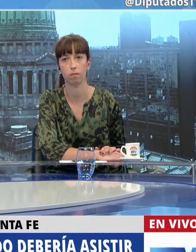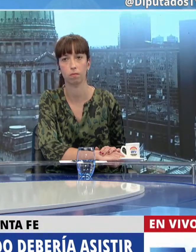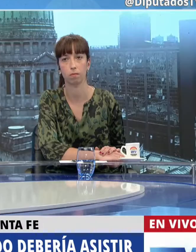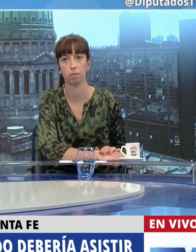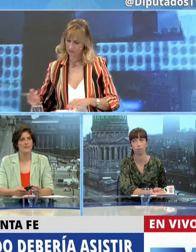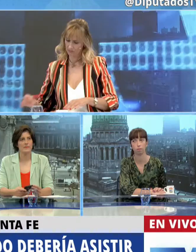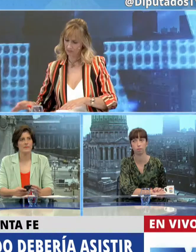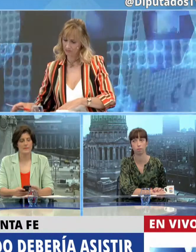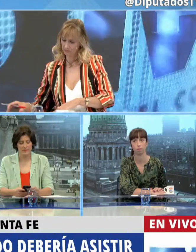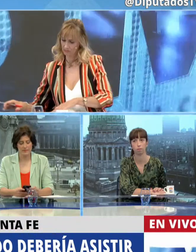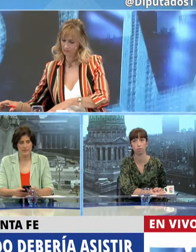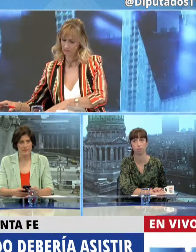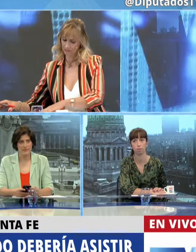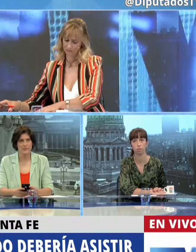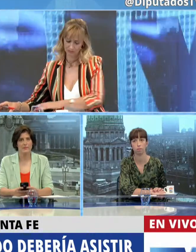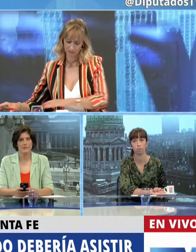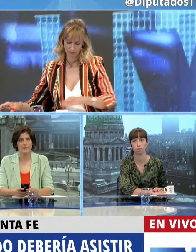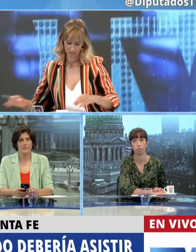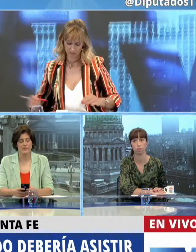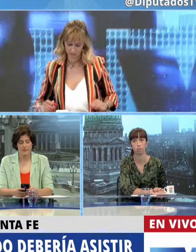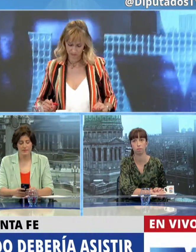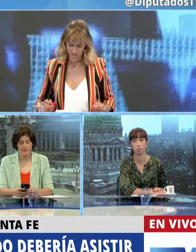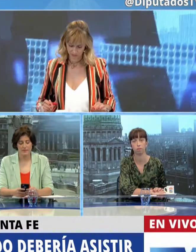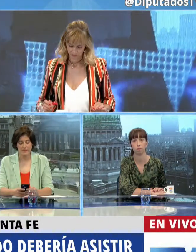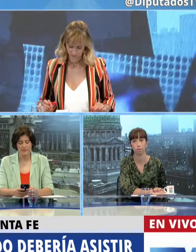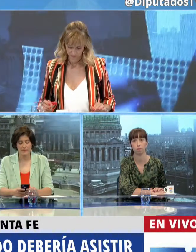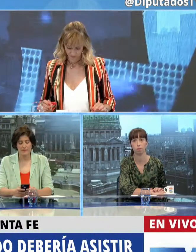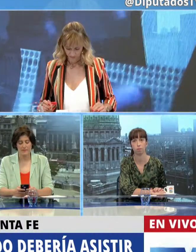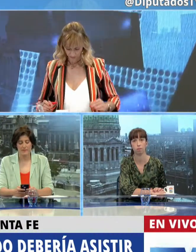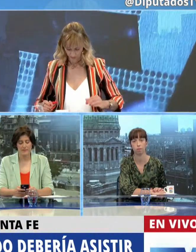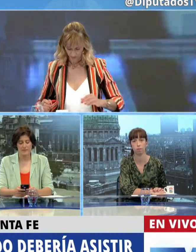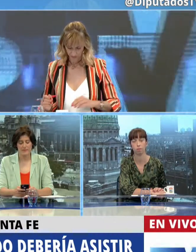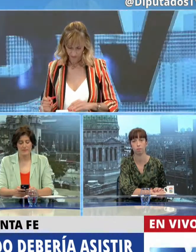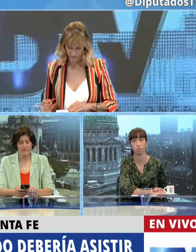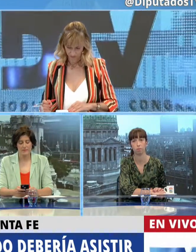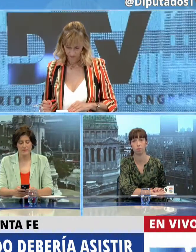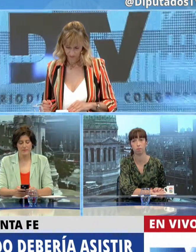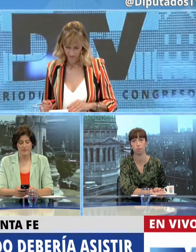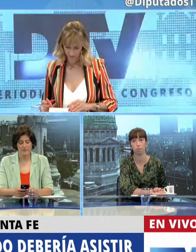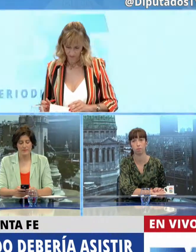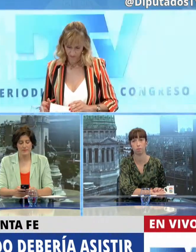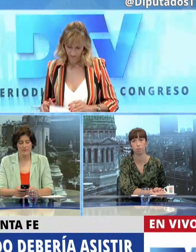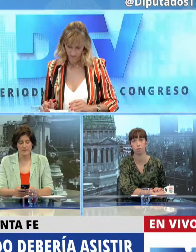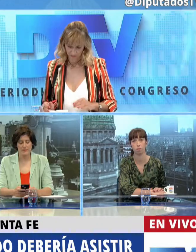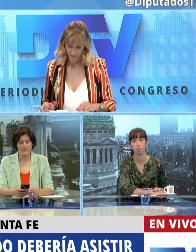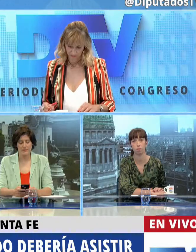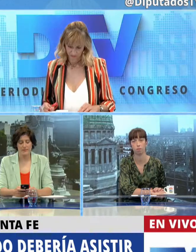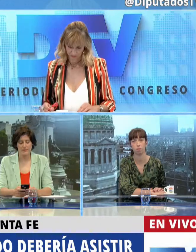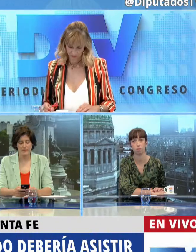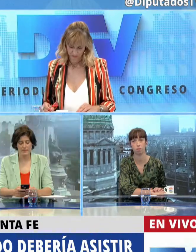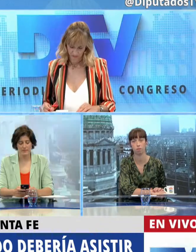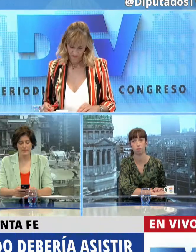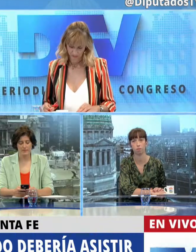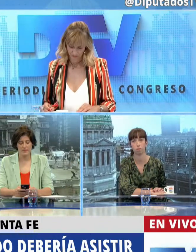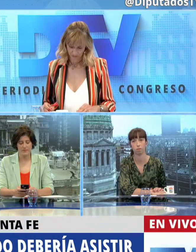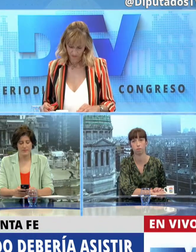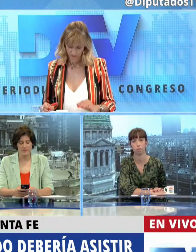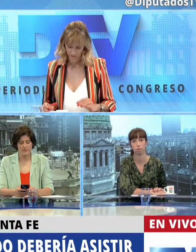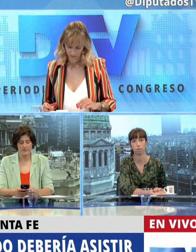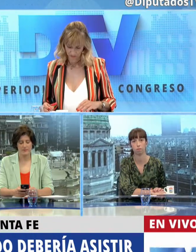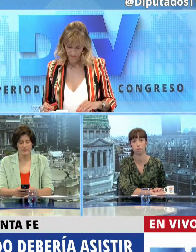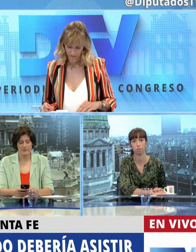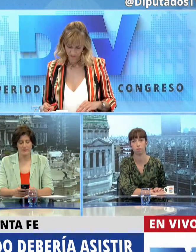de la propia sesión no alcanzó a tener el consenso suficiente. Con muy buen tino, el presidente Sergio